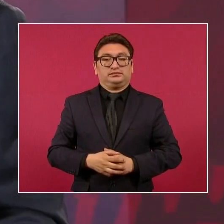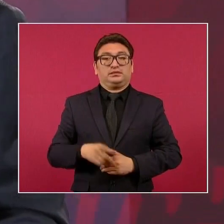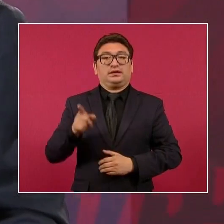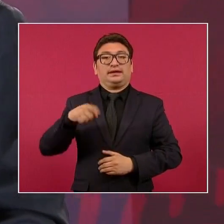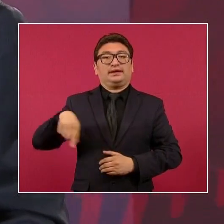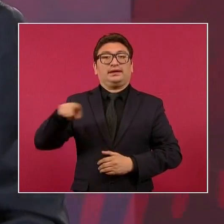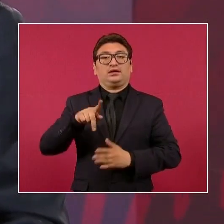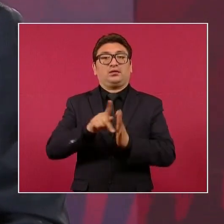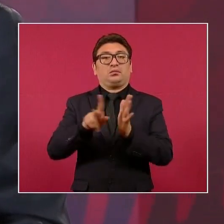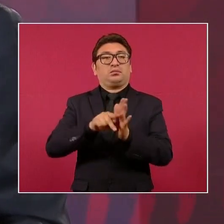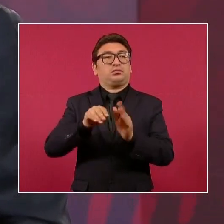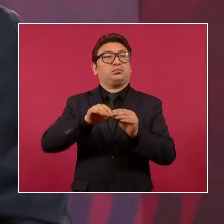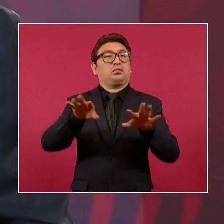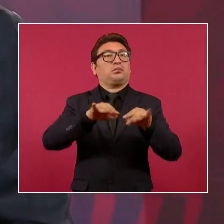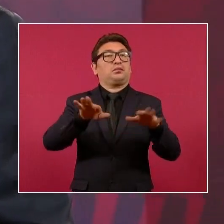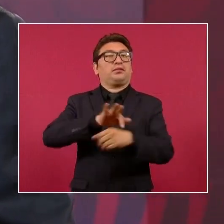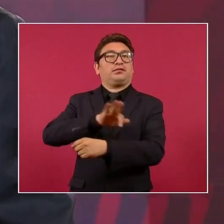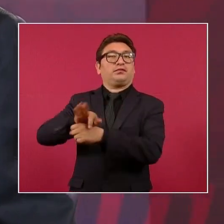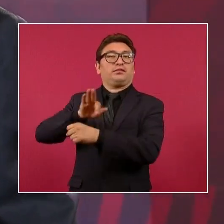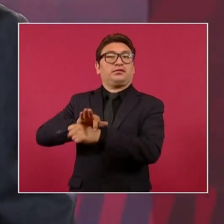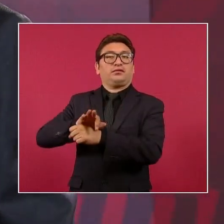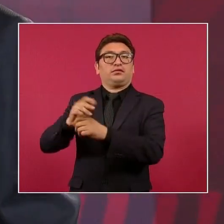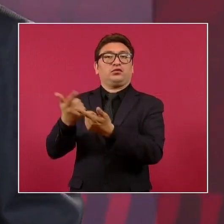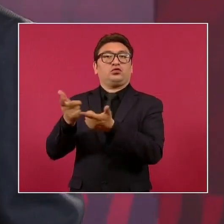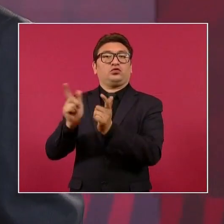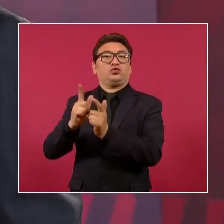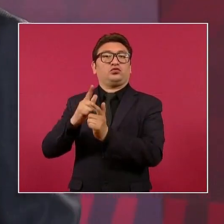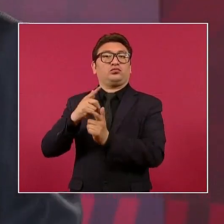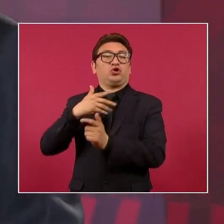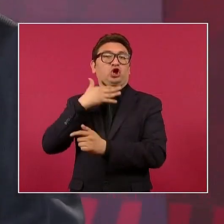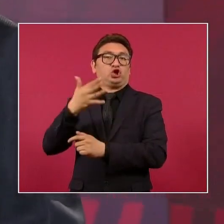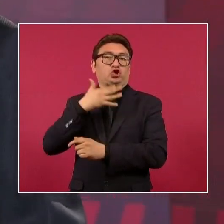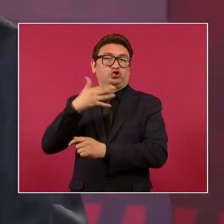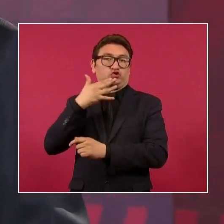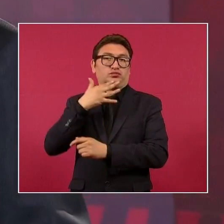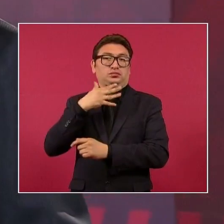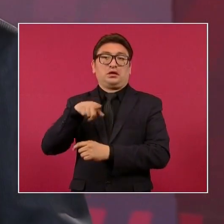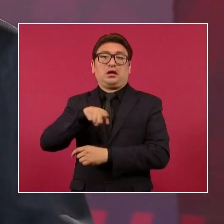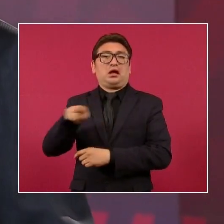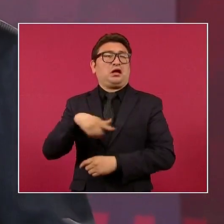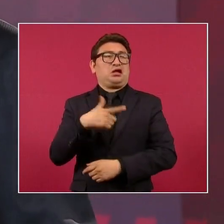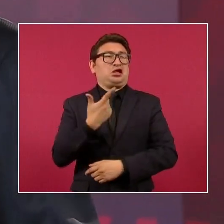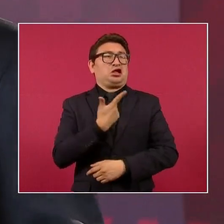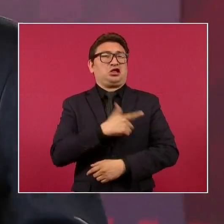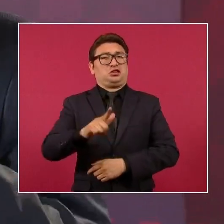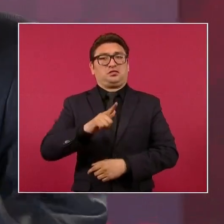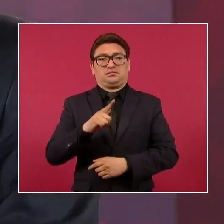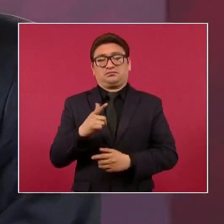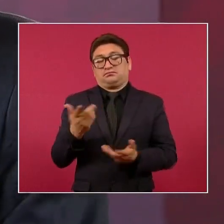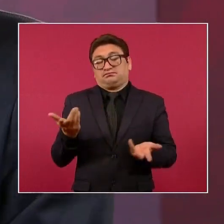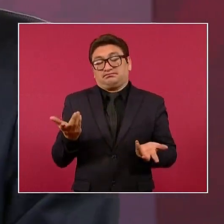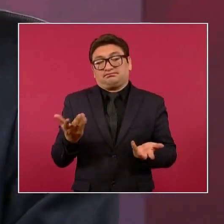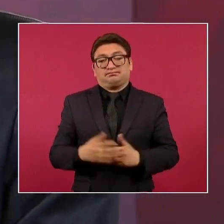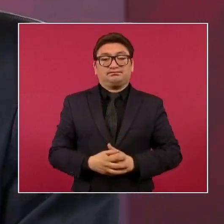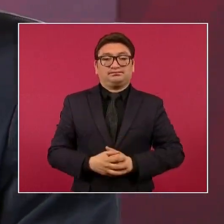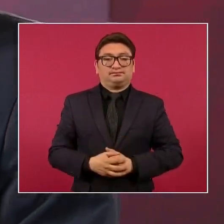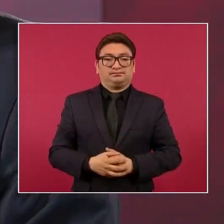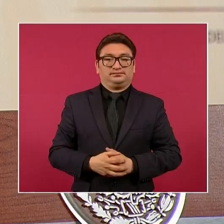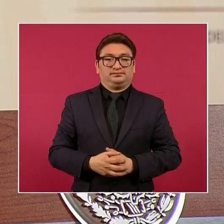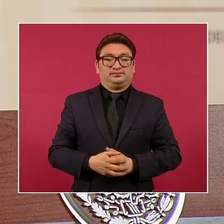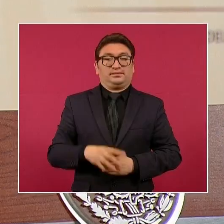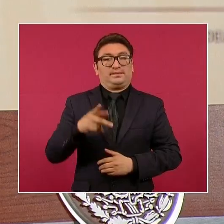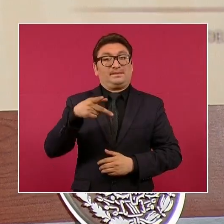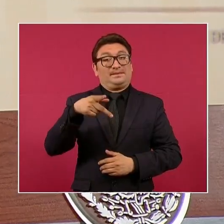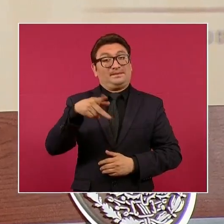defensores de los corruptos, pues no, tampoco les gustó. Pero miren,